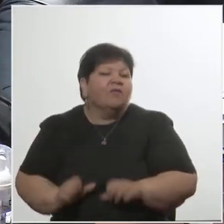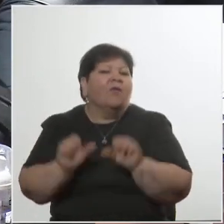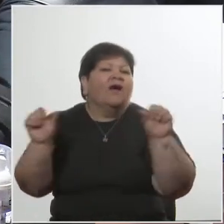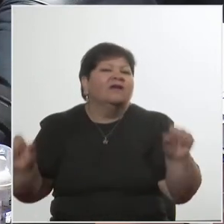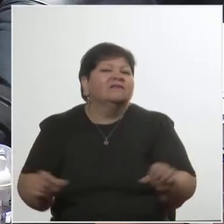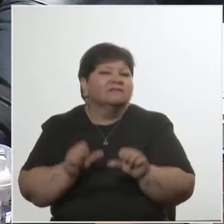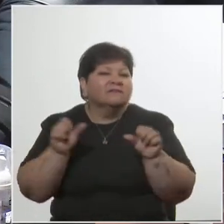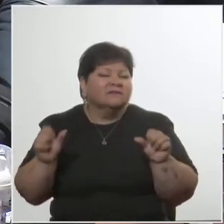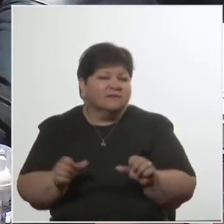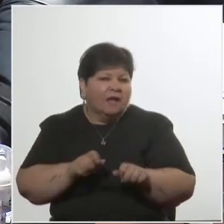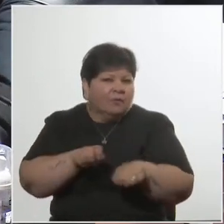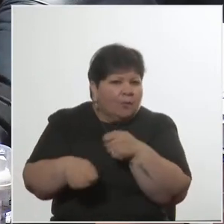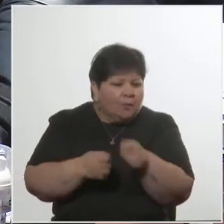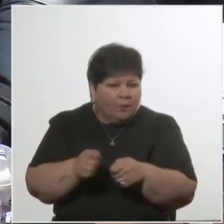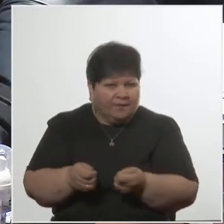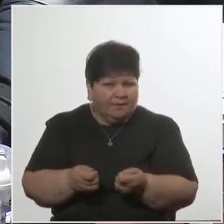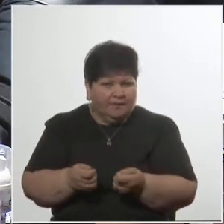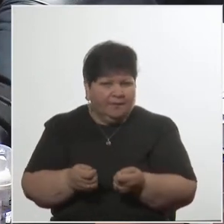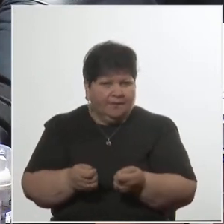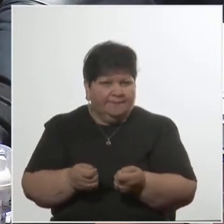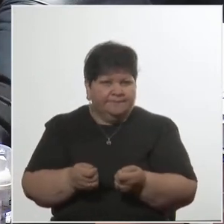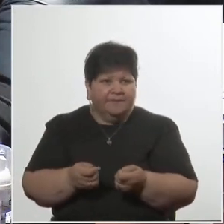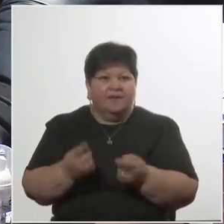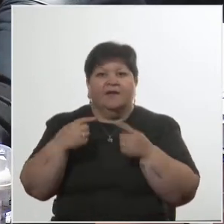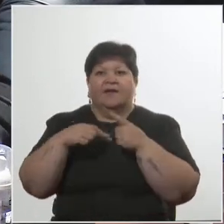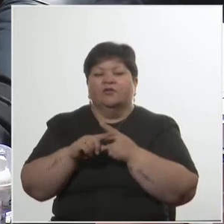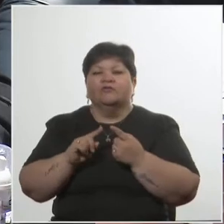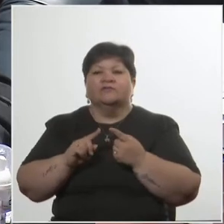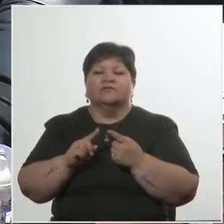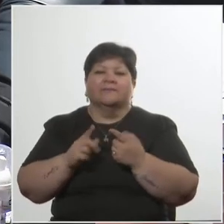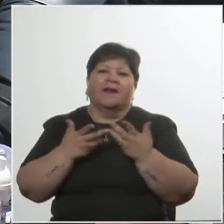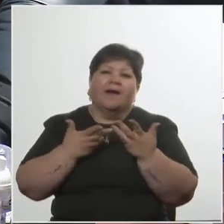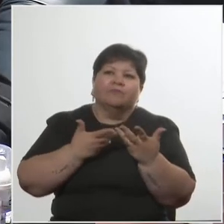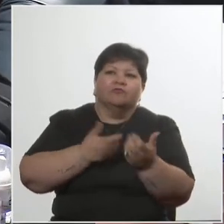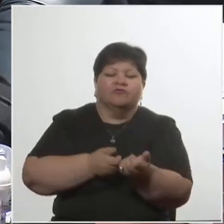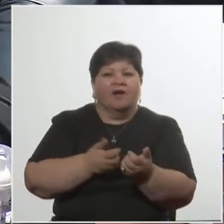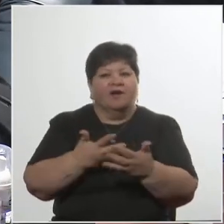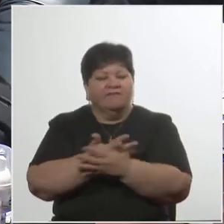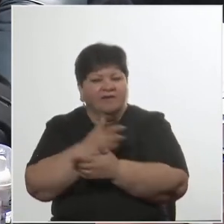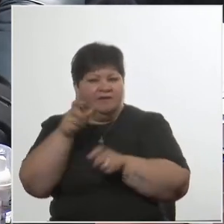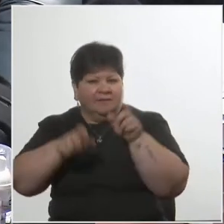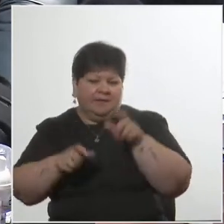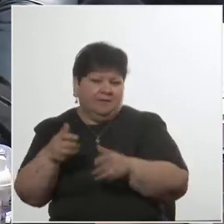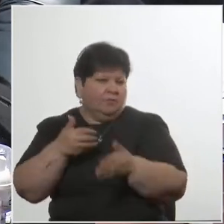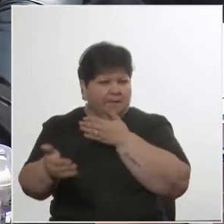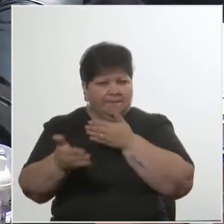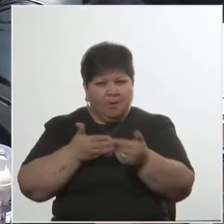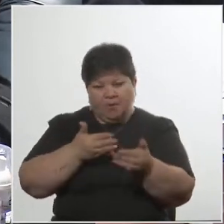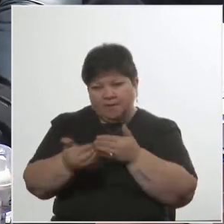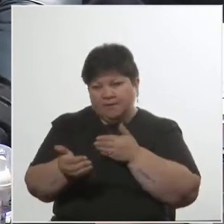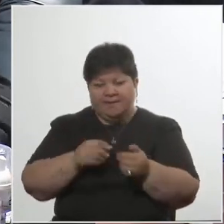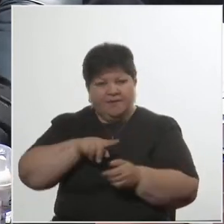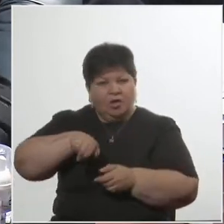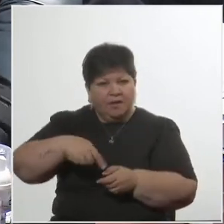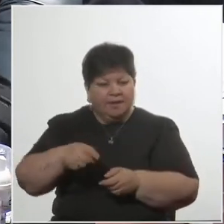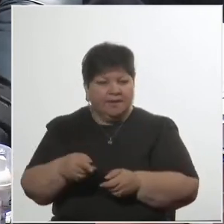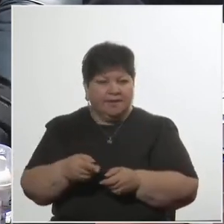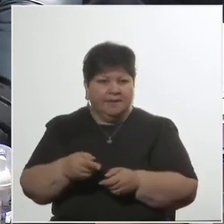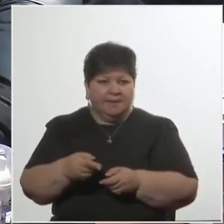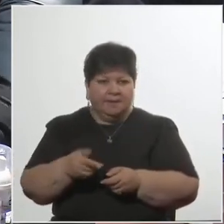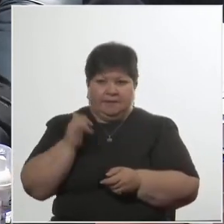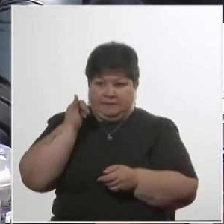sentido en la idea de reparar víctimas sean de signo que sea no van a encontrar a todos